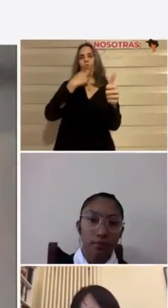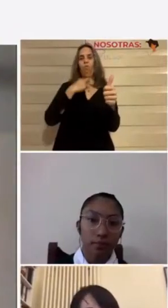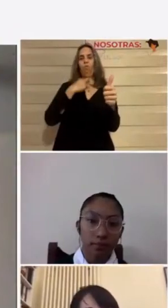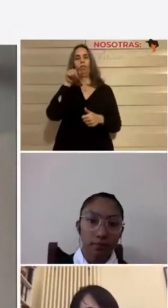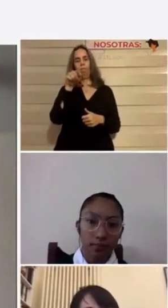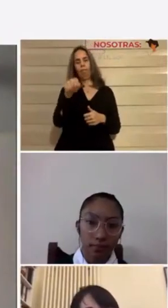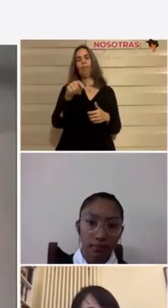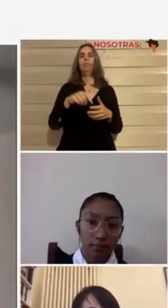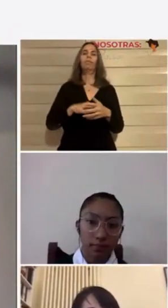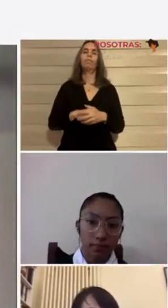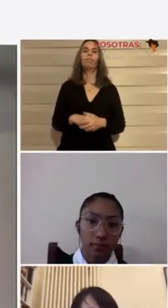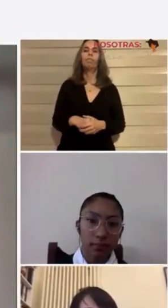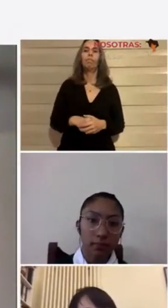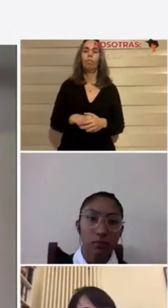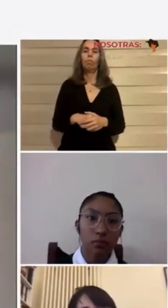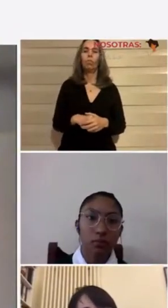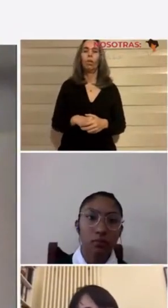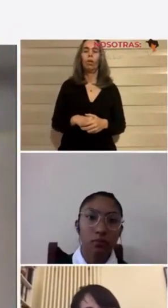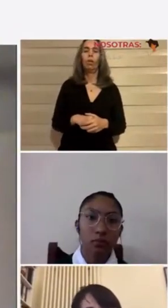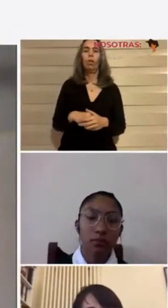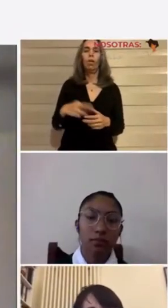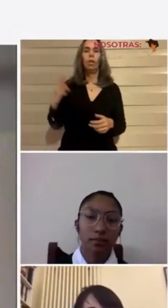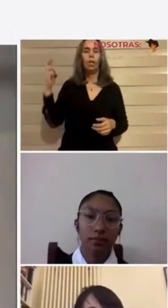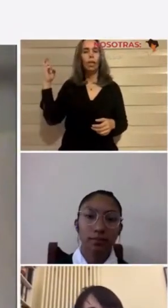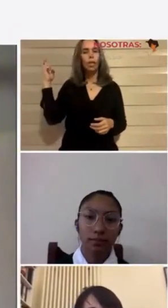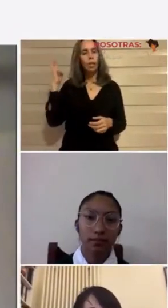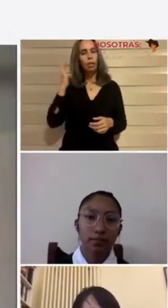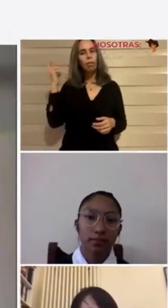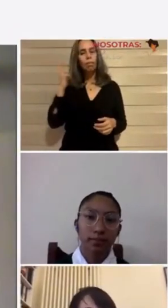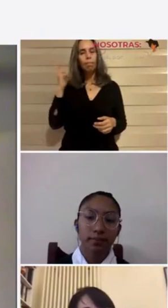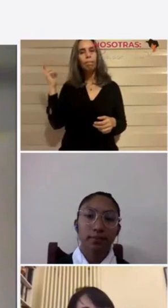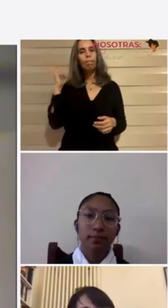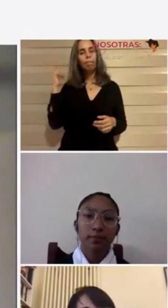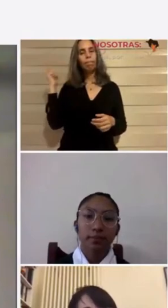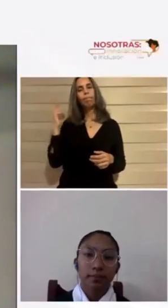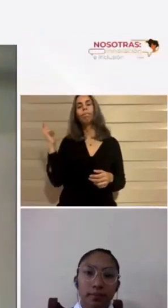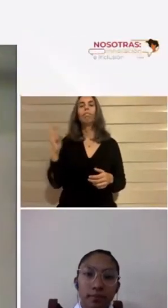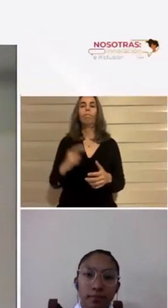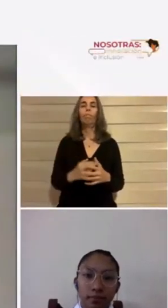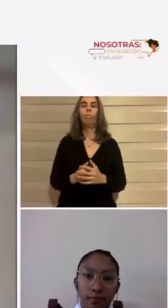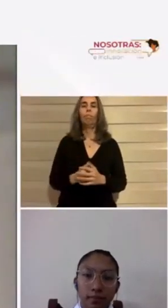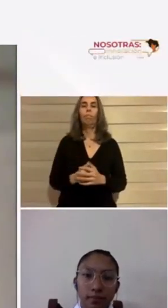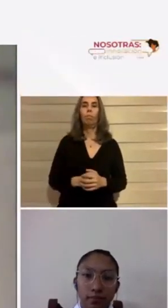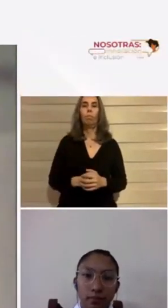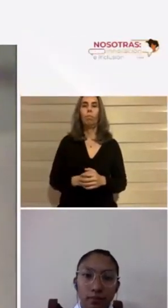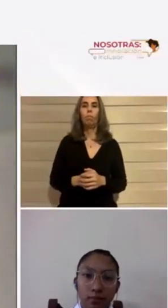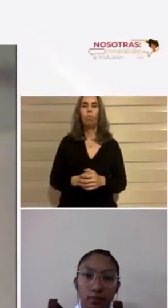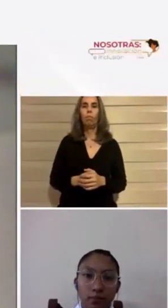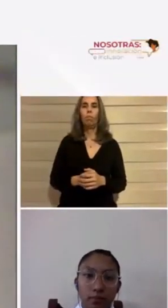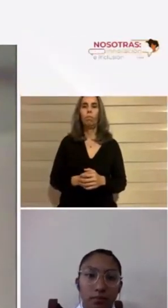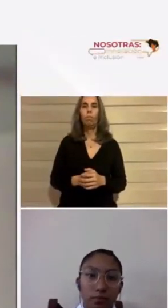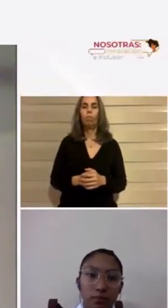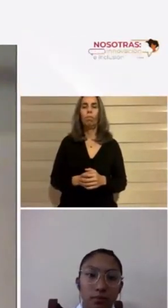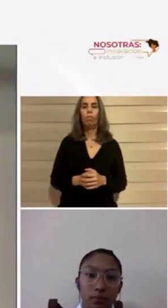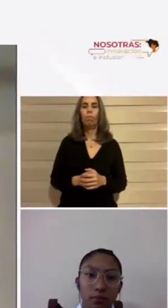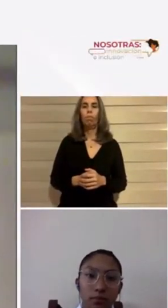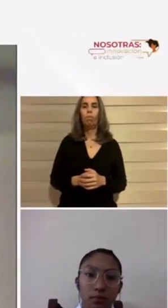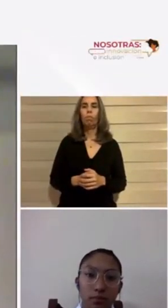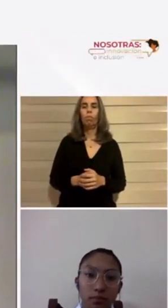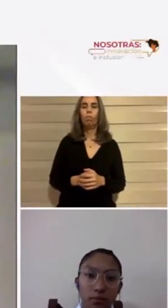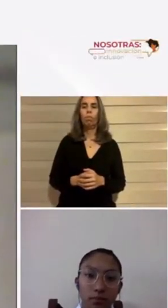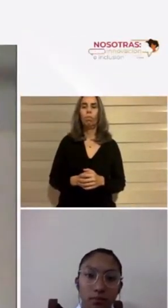Agradecemos la participación de Lucina Uruchurtu. y la alumna Fernanda